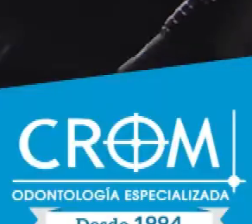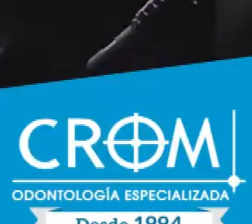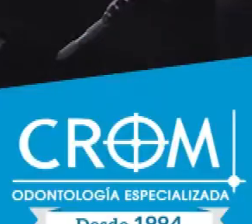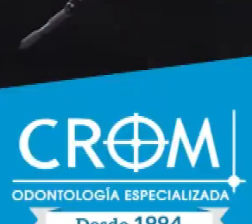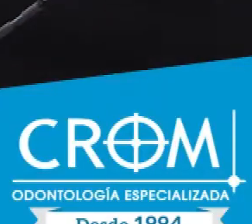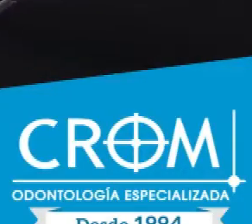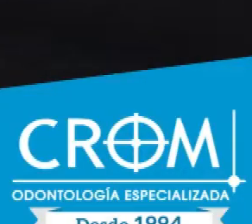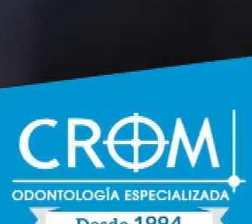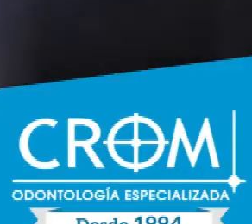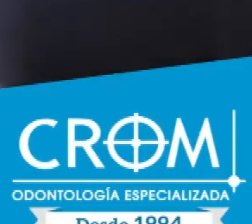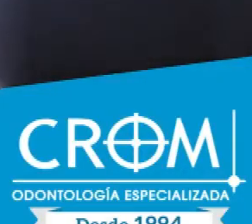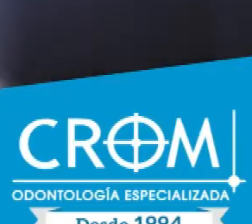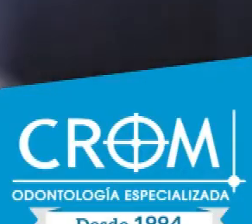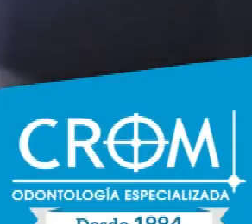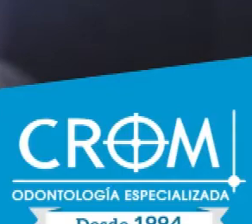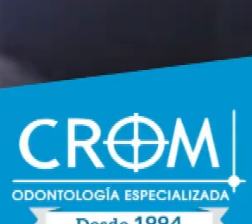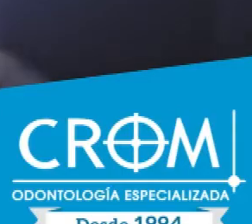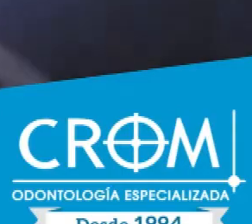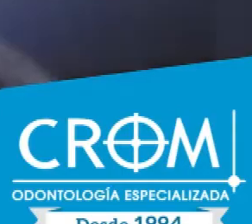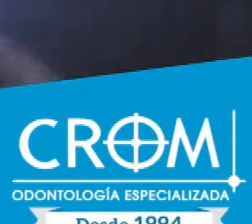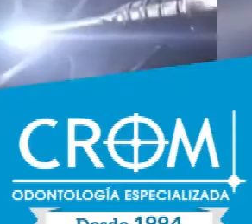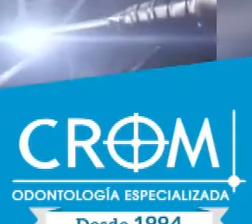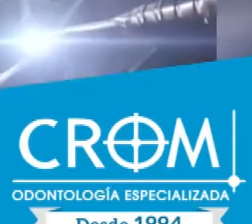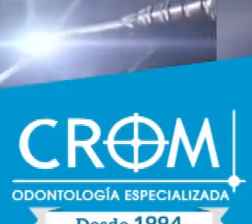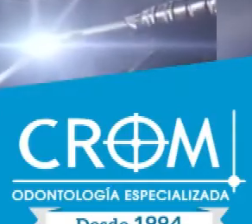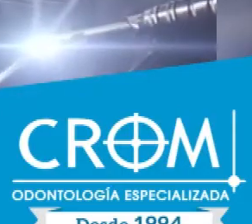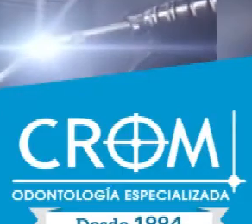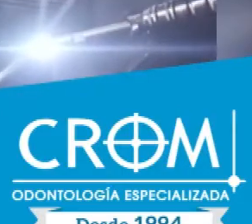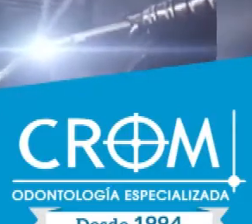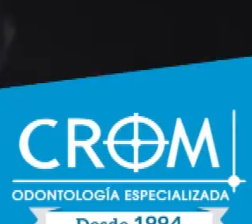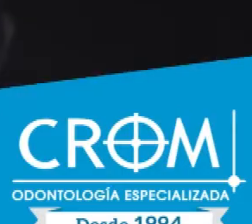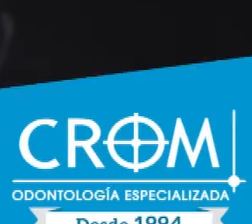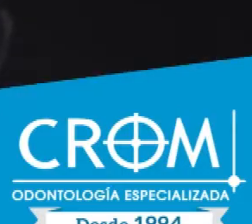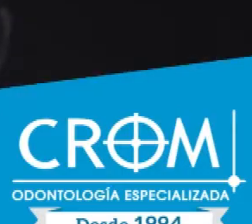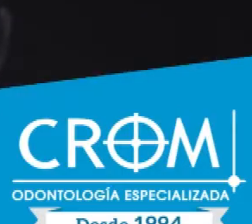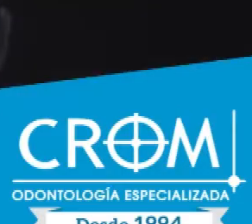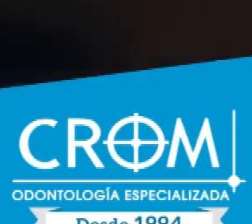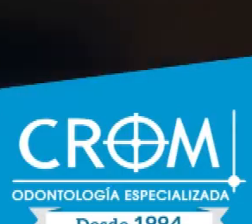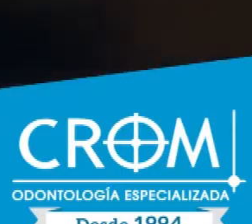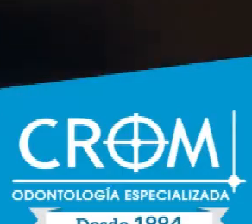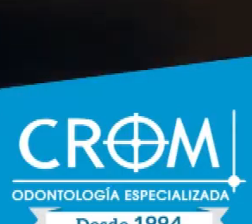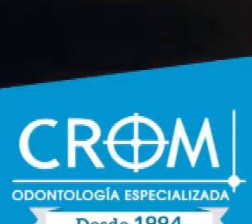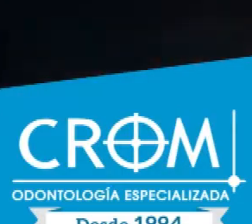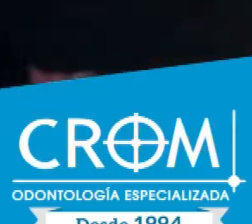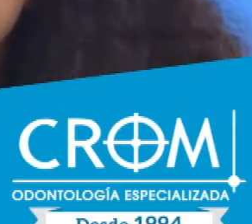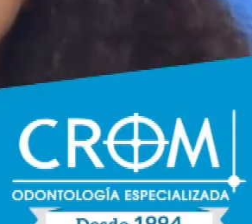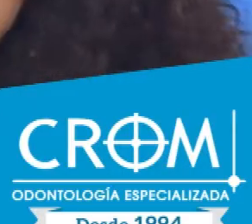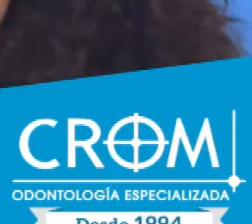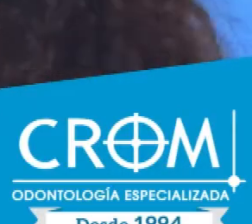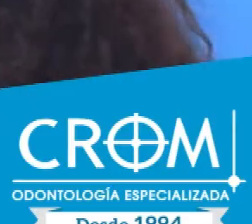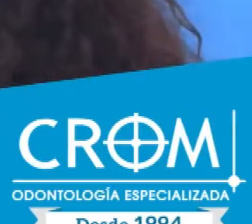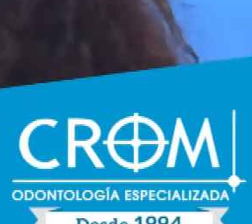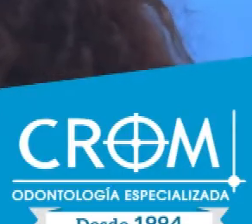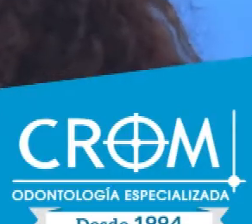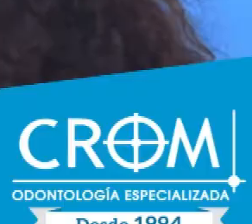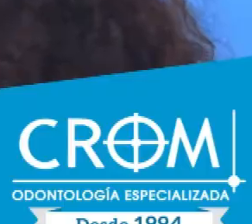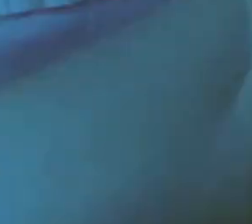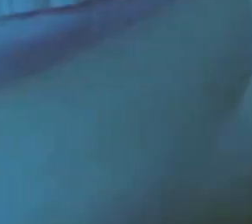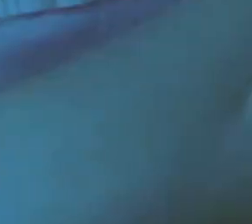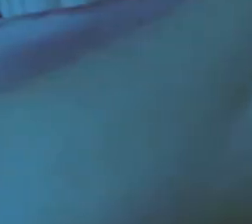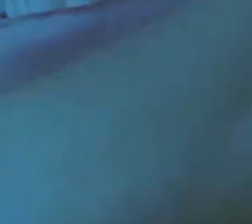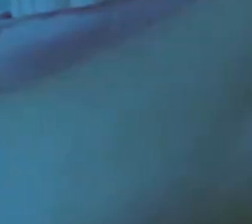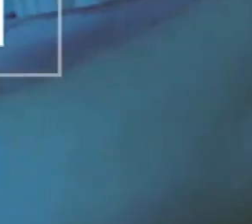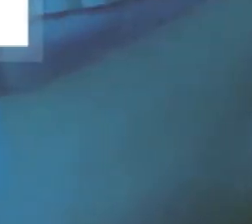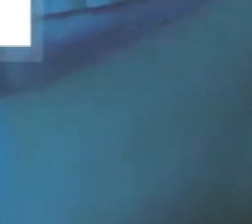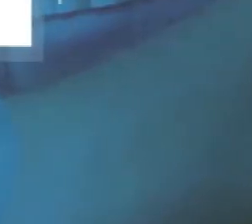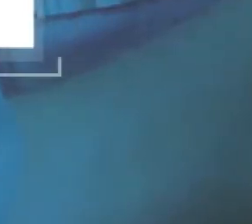Invisalign, ortodoncia invisible, resultados muy visibles, únicos certificados en Santander. Luce tu sonrisa, no tus brackets. Chrome,